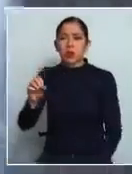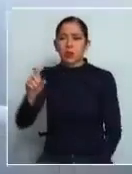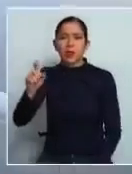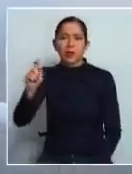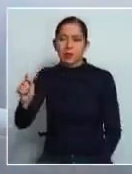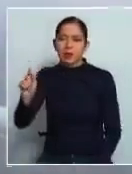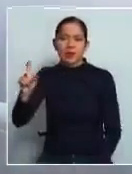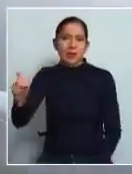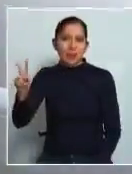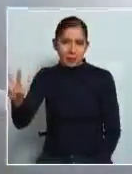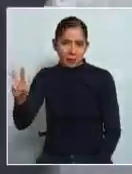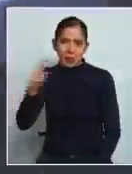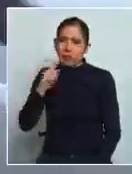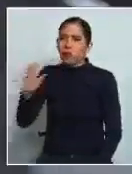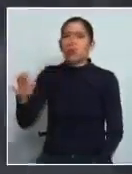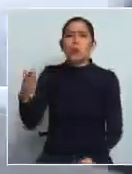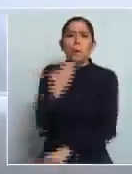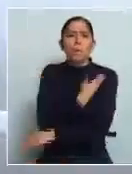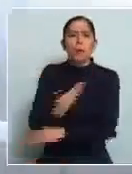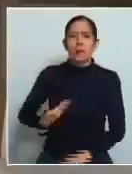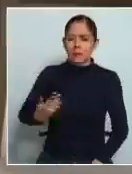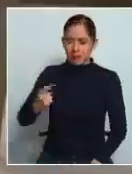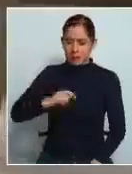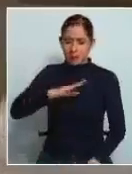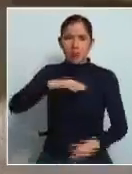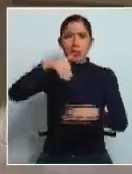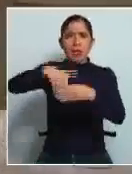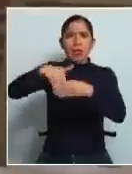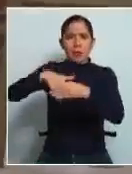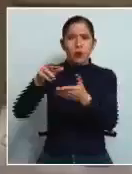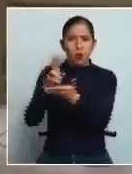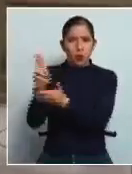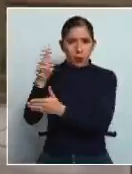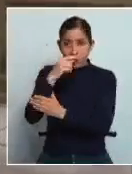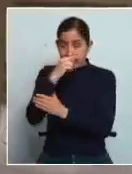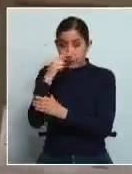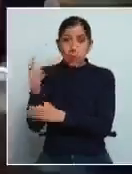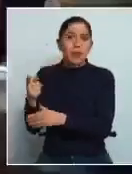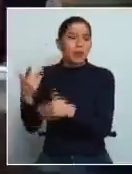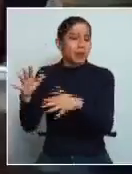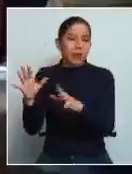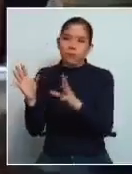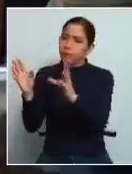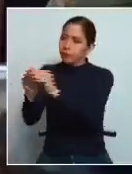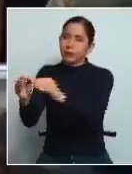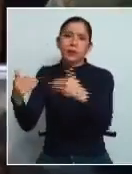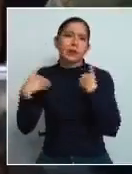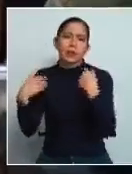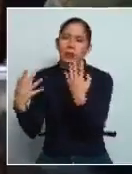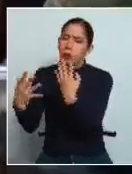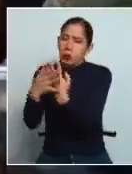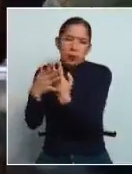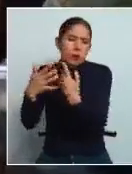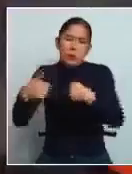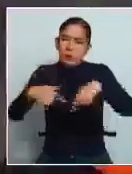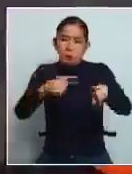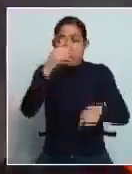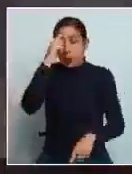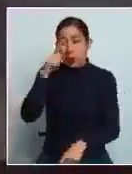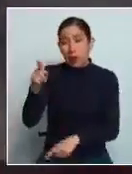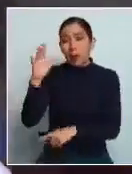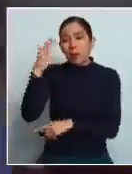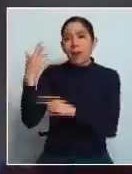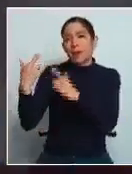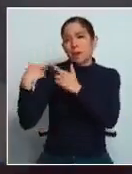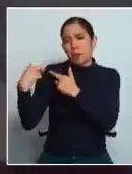3480TXB de propiedad del presidente del Tribunal Electoral Universitario, el mismo que ya fue sometido a medidas cautelares por ser uno de los